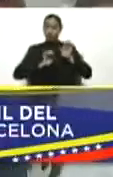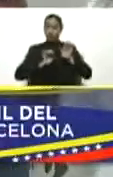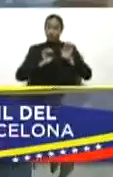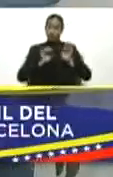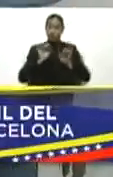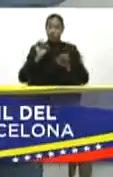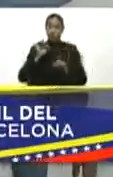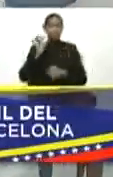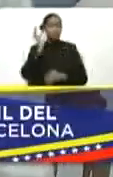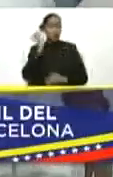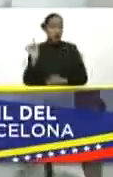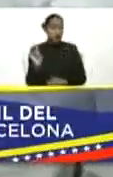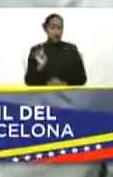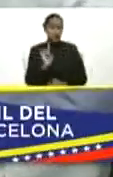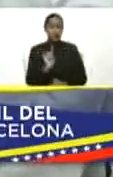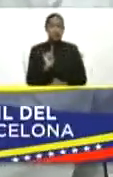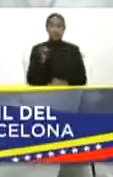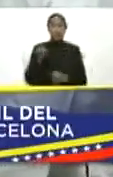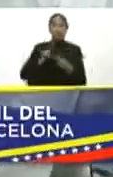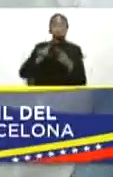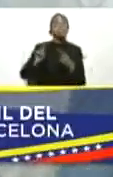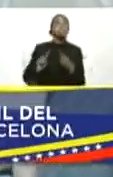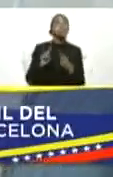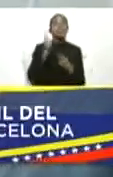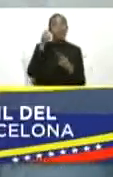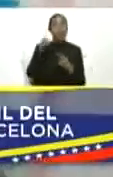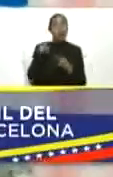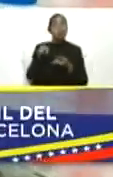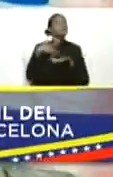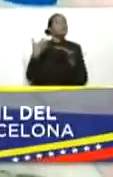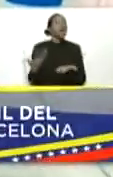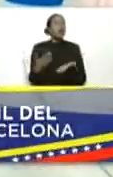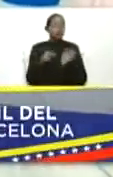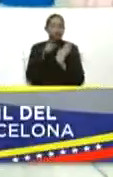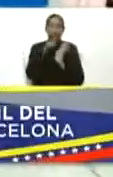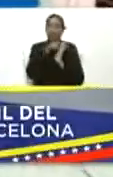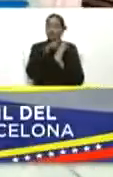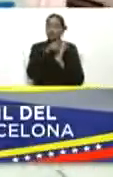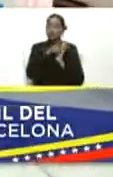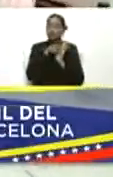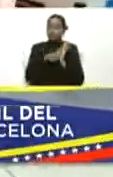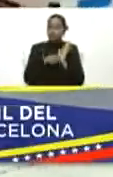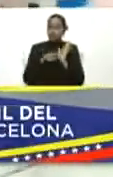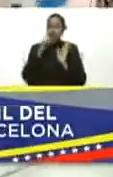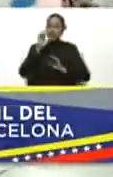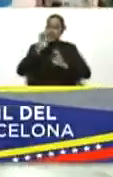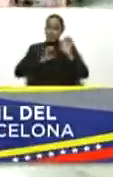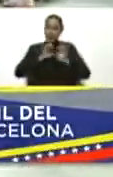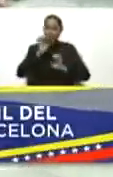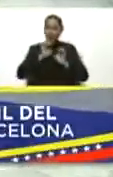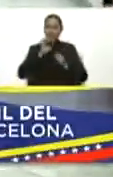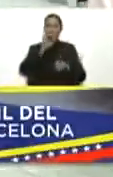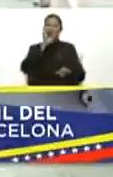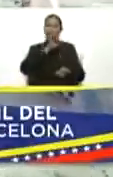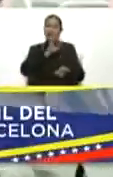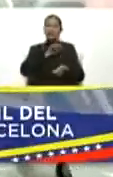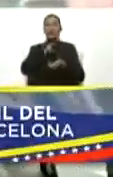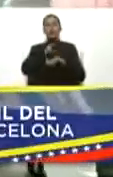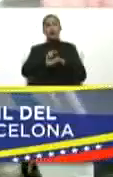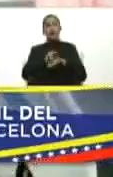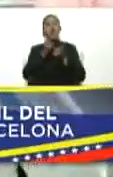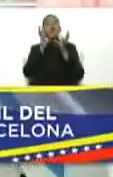Correcto. Entran, aquí pasan, llegan primero. Llega primero. Correcto. Pasan primero acá. Y se evalúan, y de aquí se determina cuánto tiene